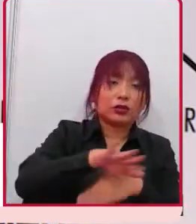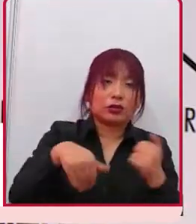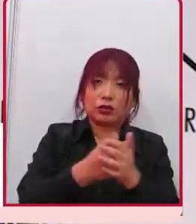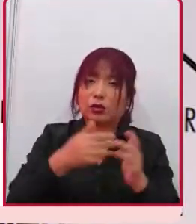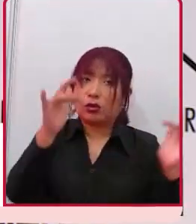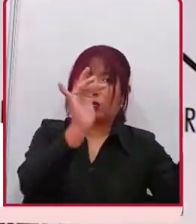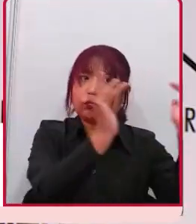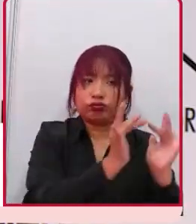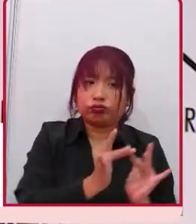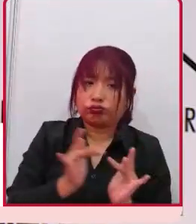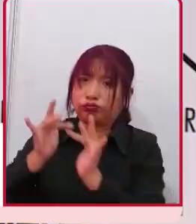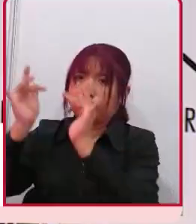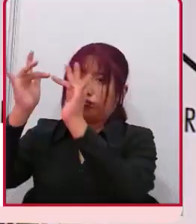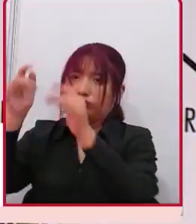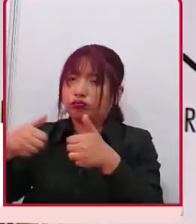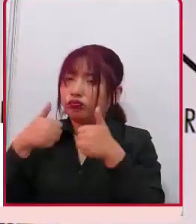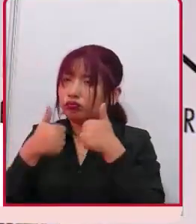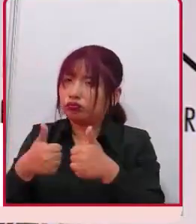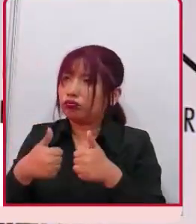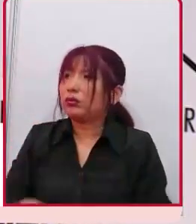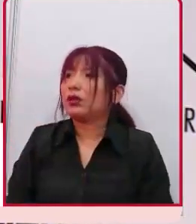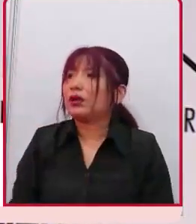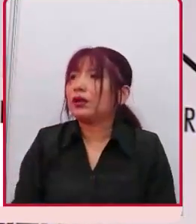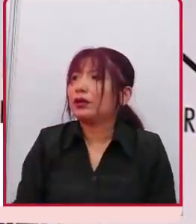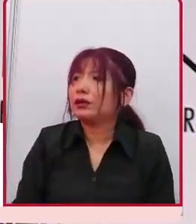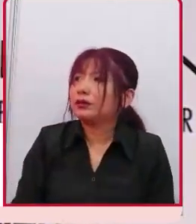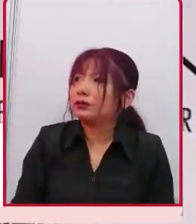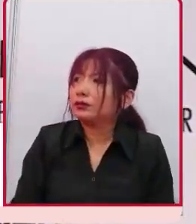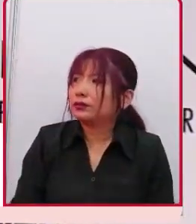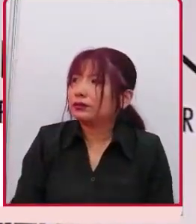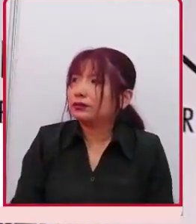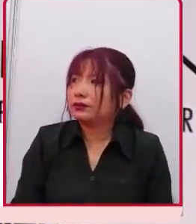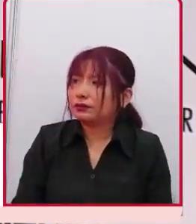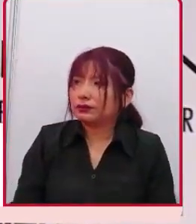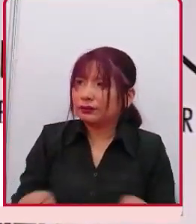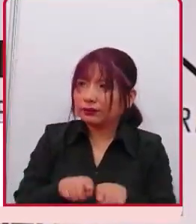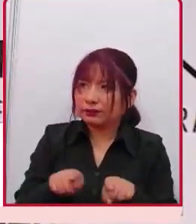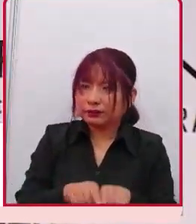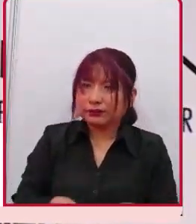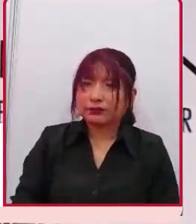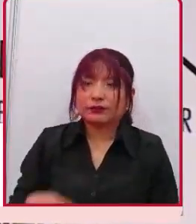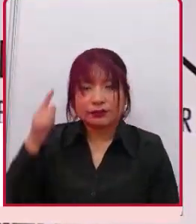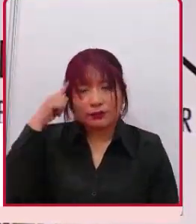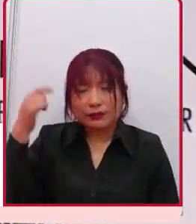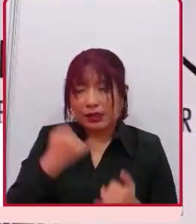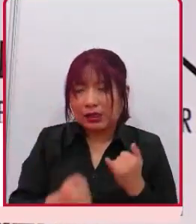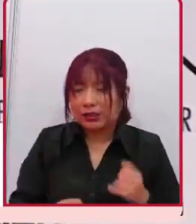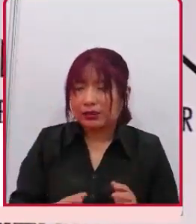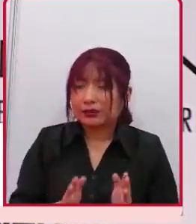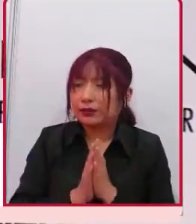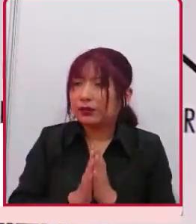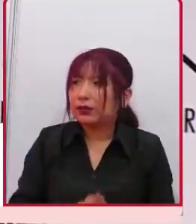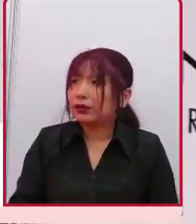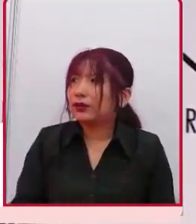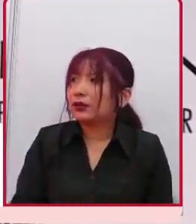¿no? Sí. Ok, muchas gracias. Y una última pregunta, y ya.